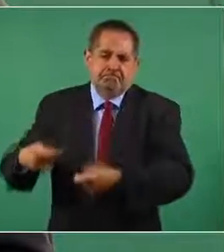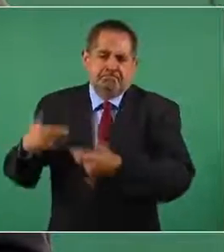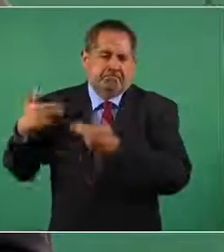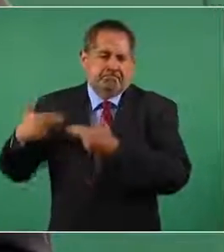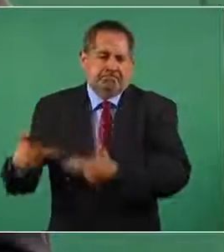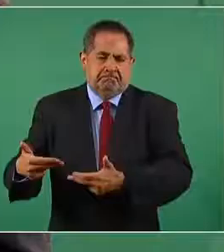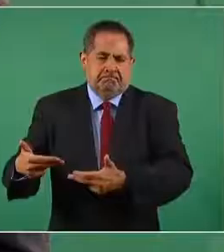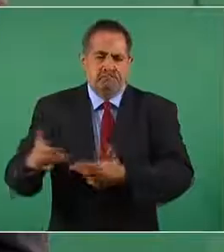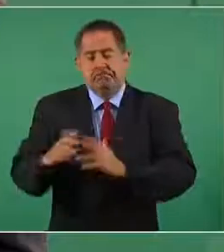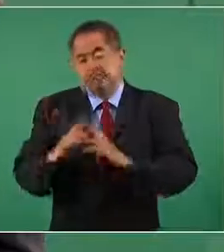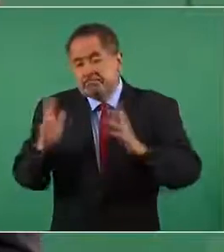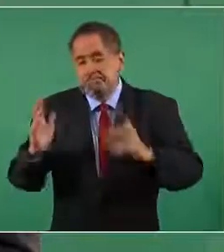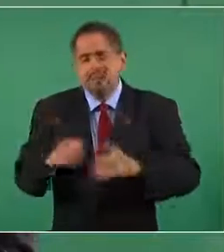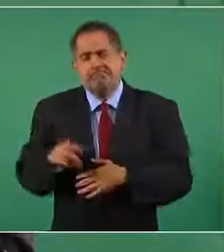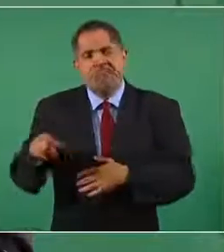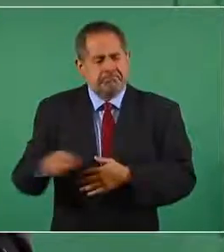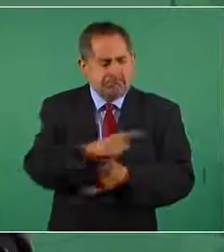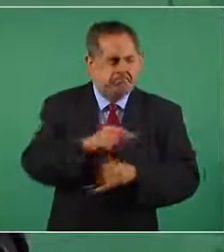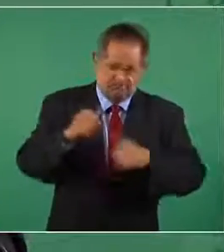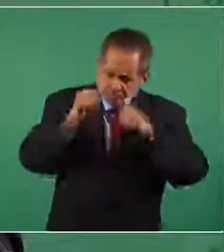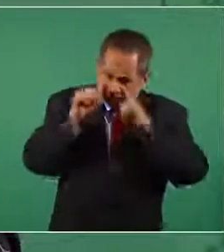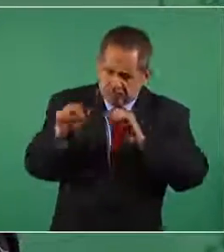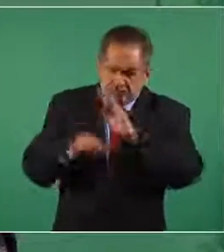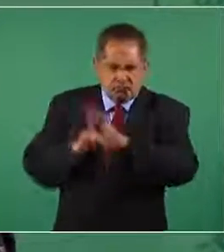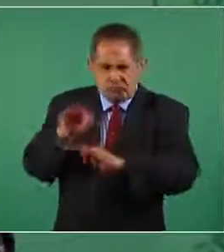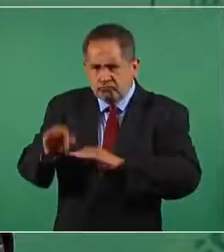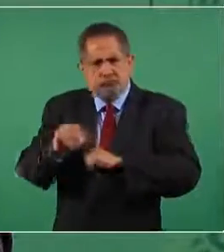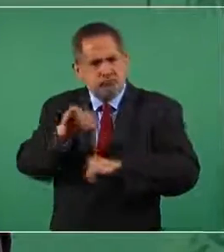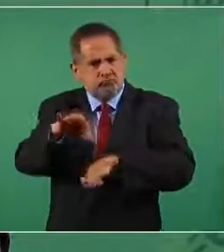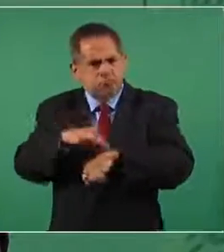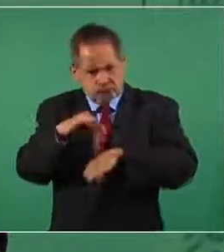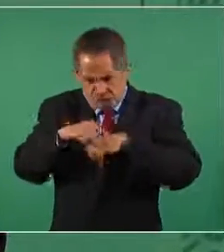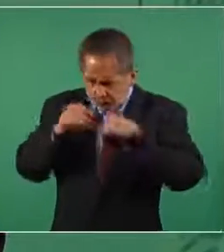pues que sean atendidos.